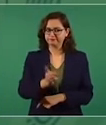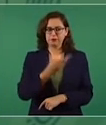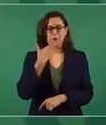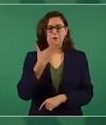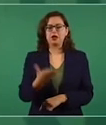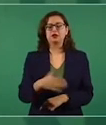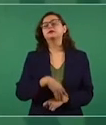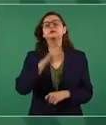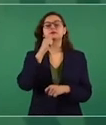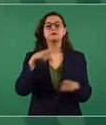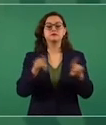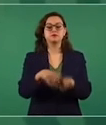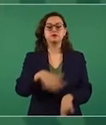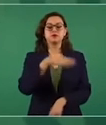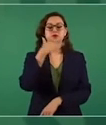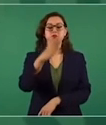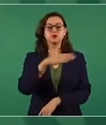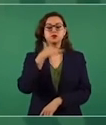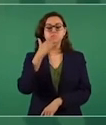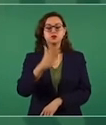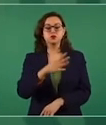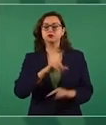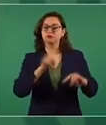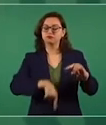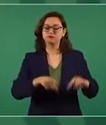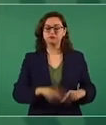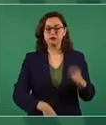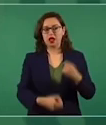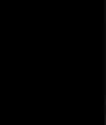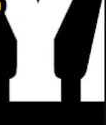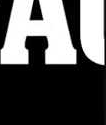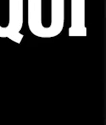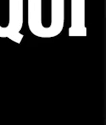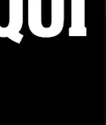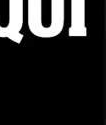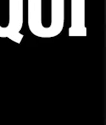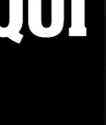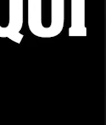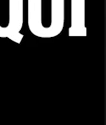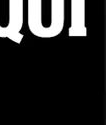y de ineficiencias.